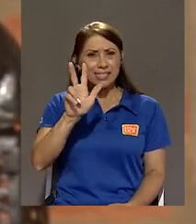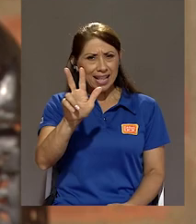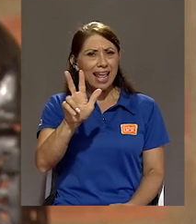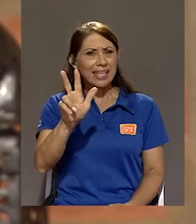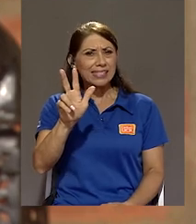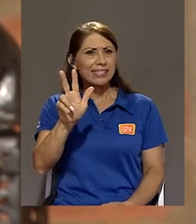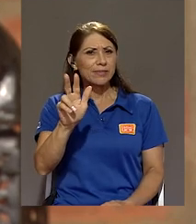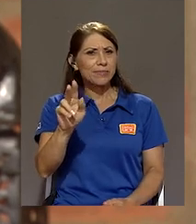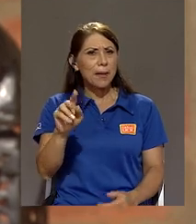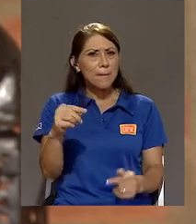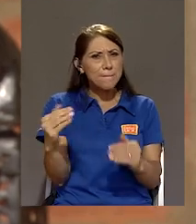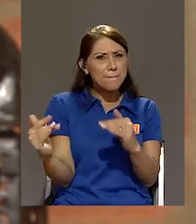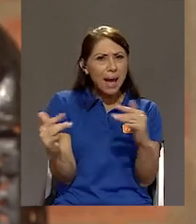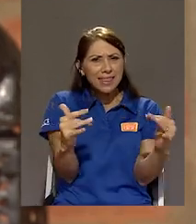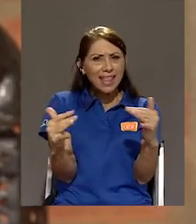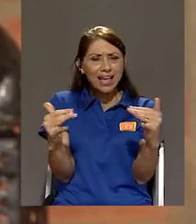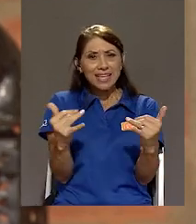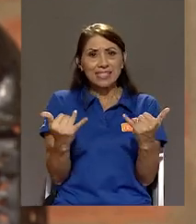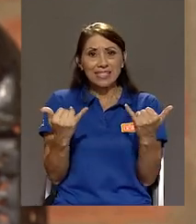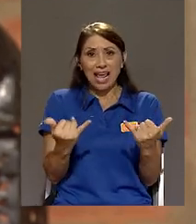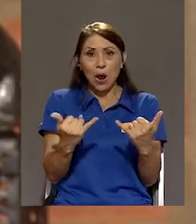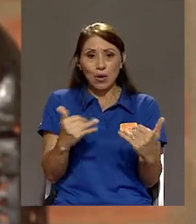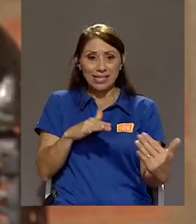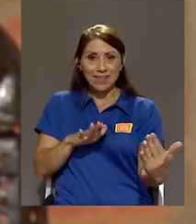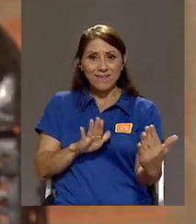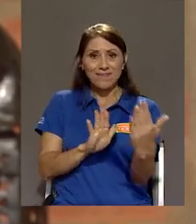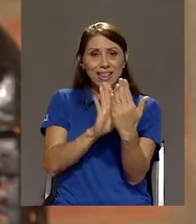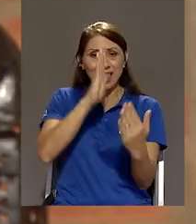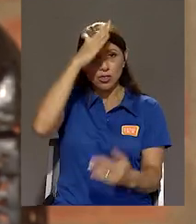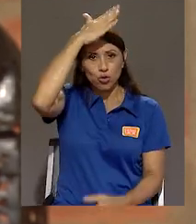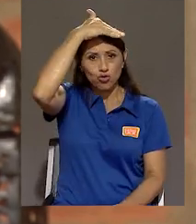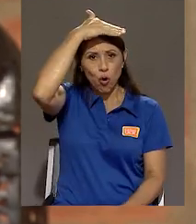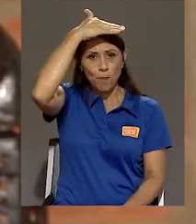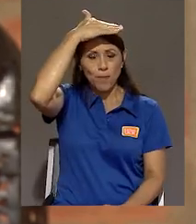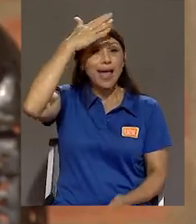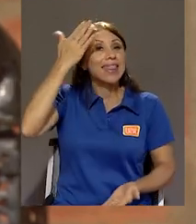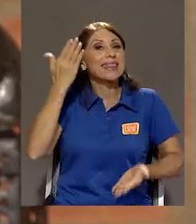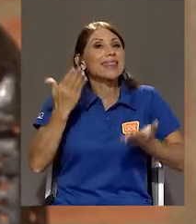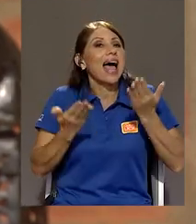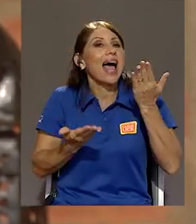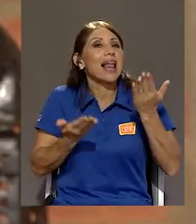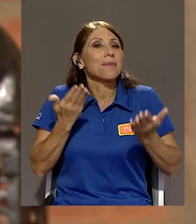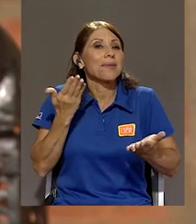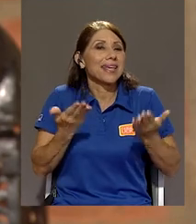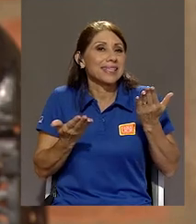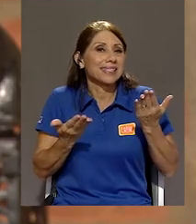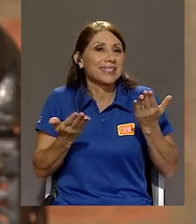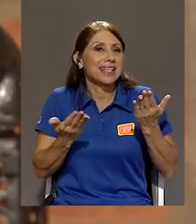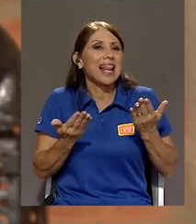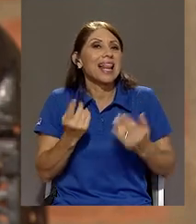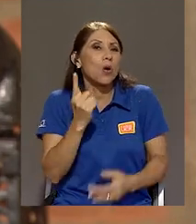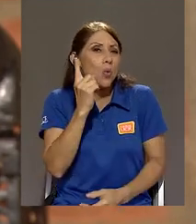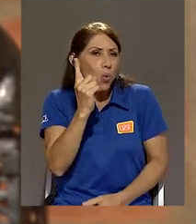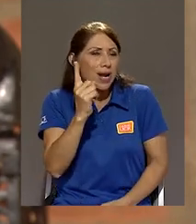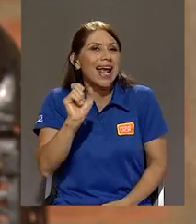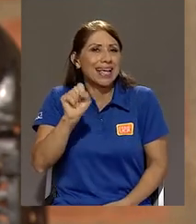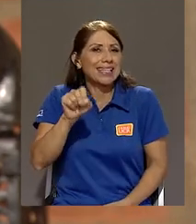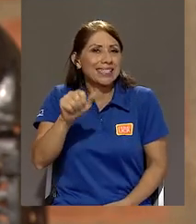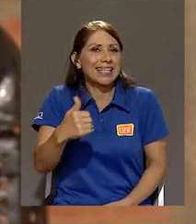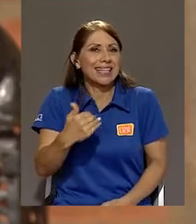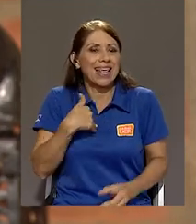de las tres batallas que está librando Trump, tal vez la que de alguna forma sí tiene una justificación